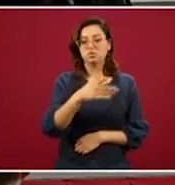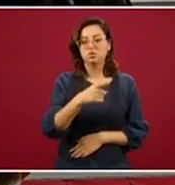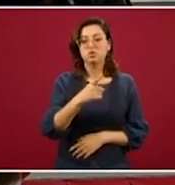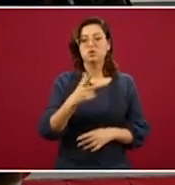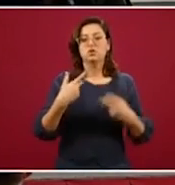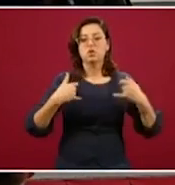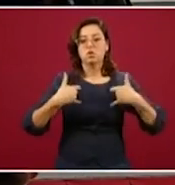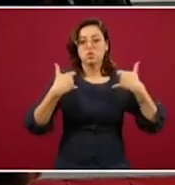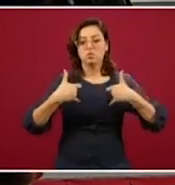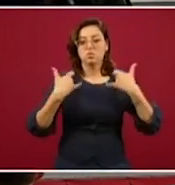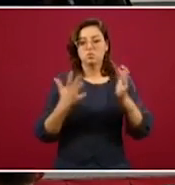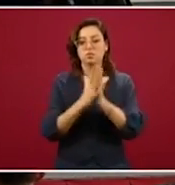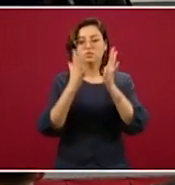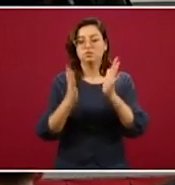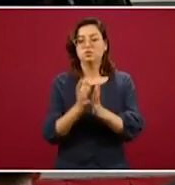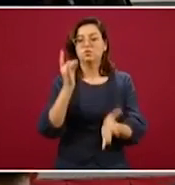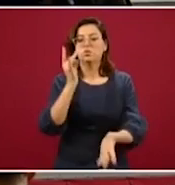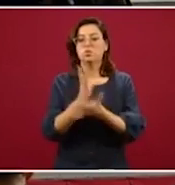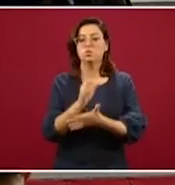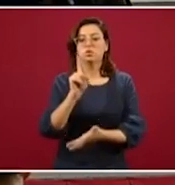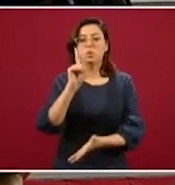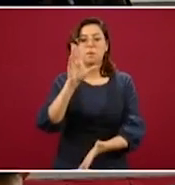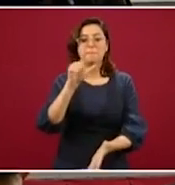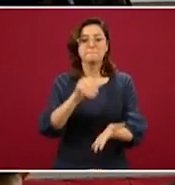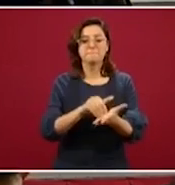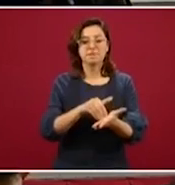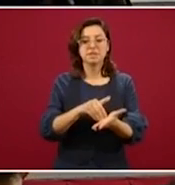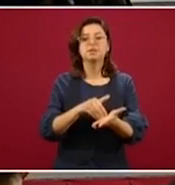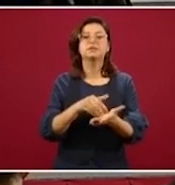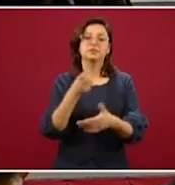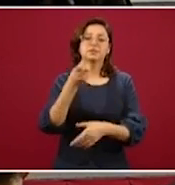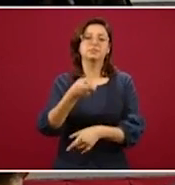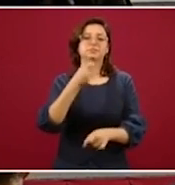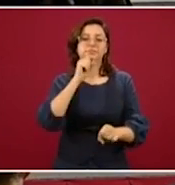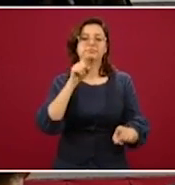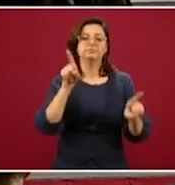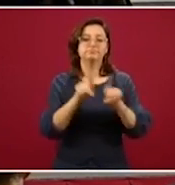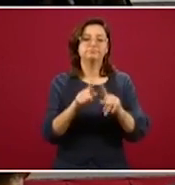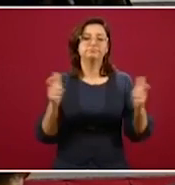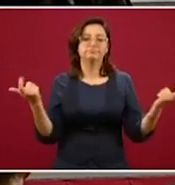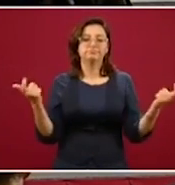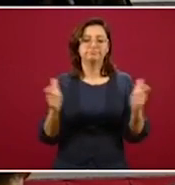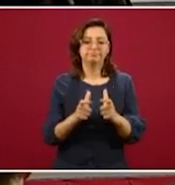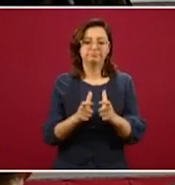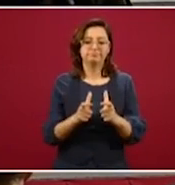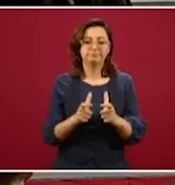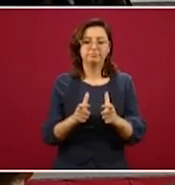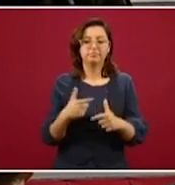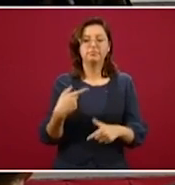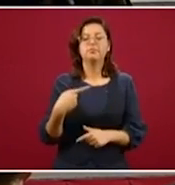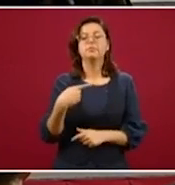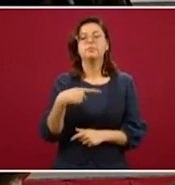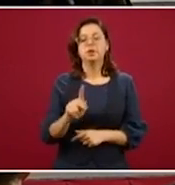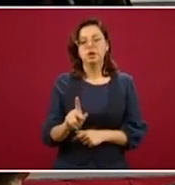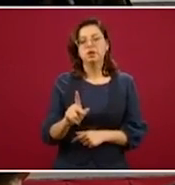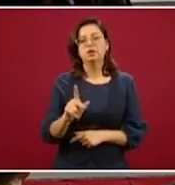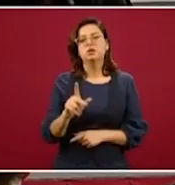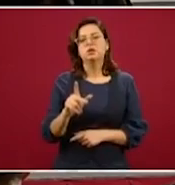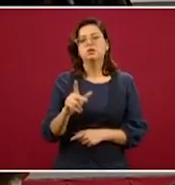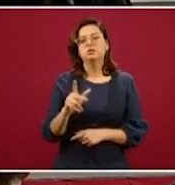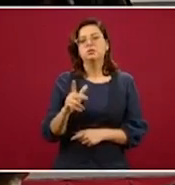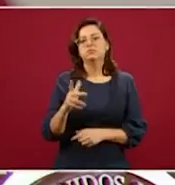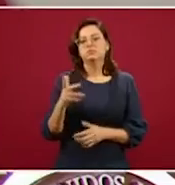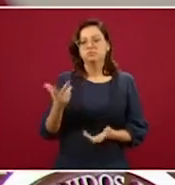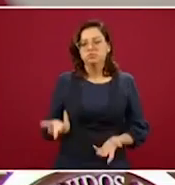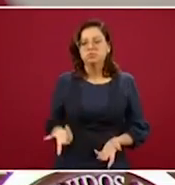participación de jóvenes, tenemos solamente 1,000, ¿no? Entonces, eso nos está bajando. No obstante, hemos estado platicando tanto con